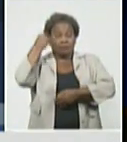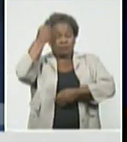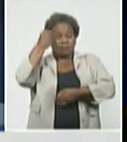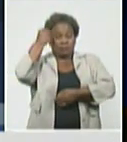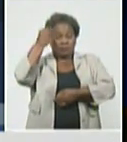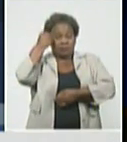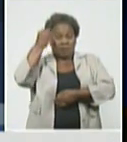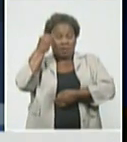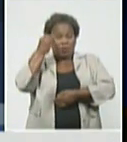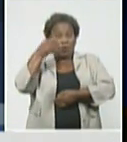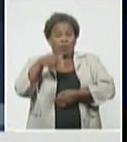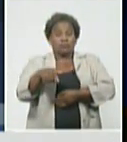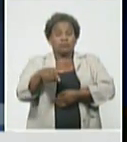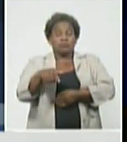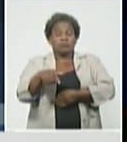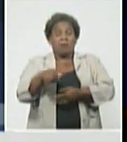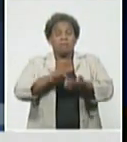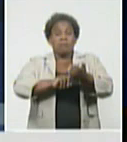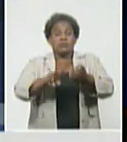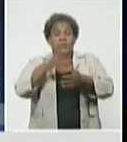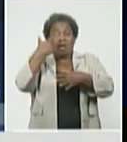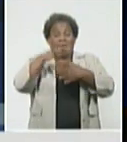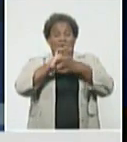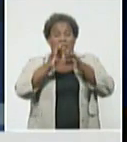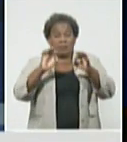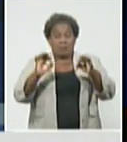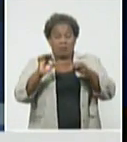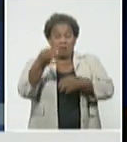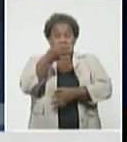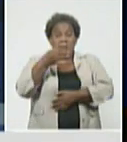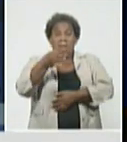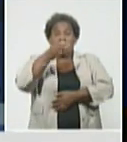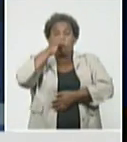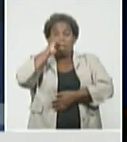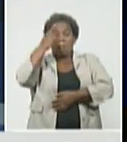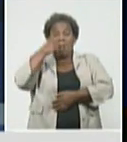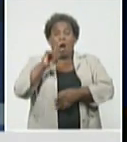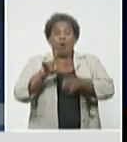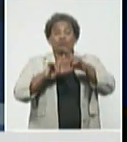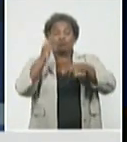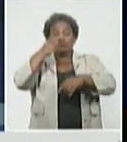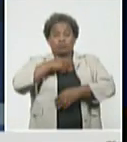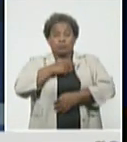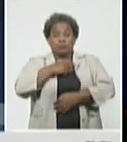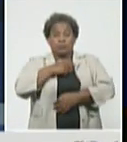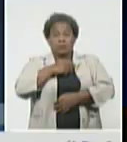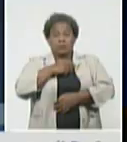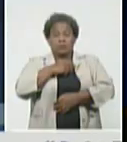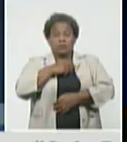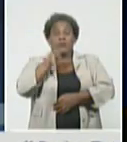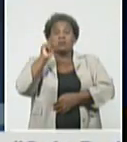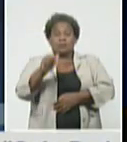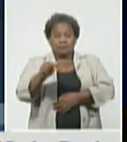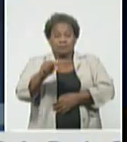enfrenta la provincia de Artemisa en el municipio Bauta, pues son de este